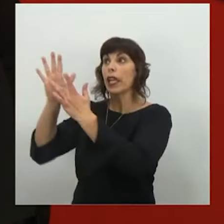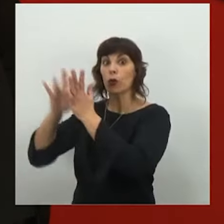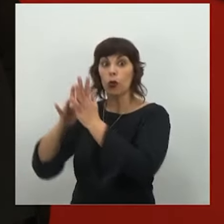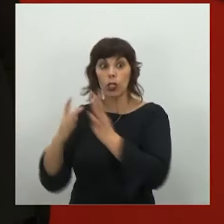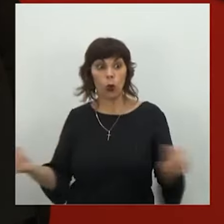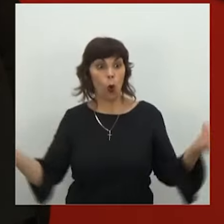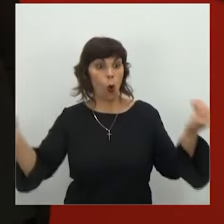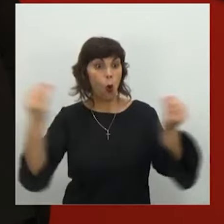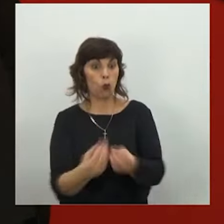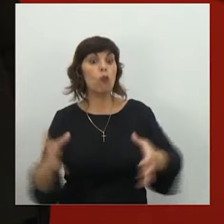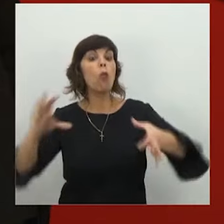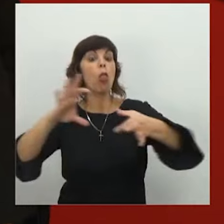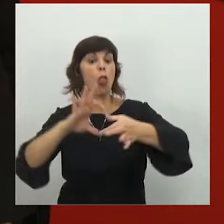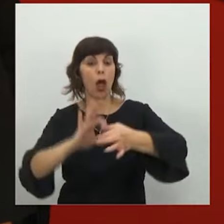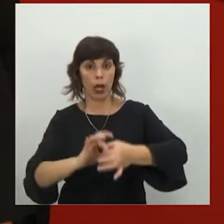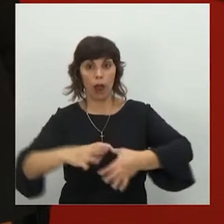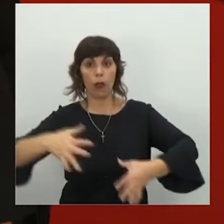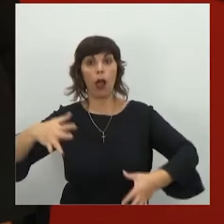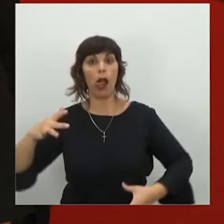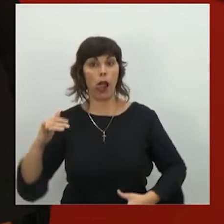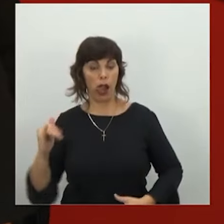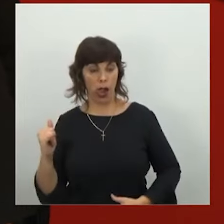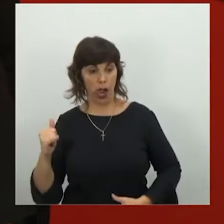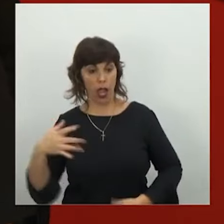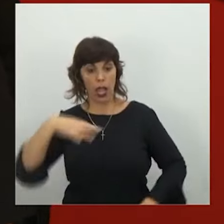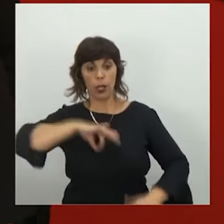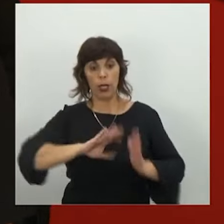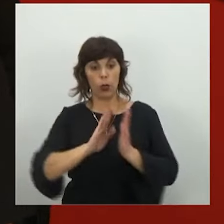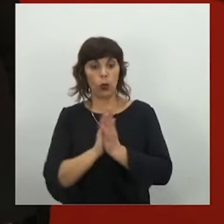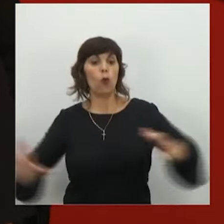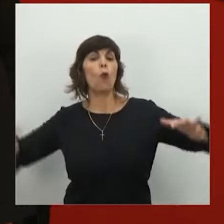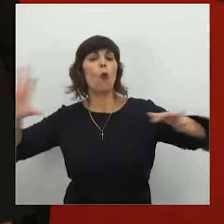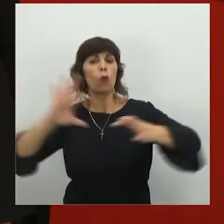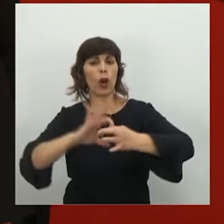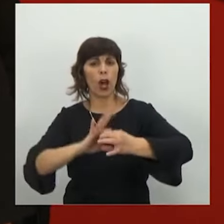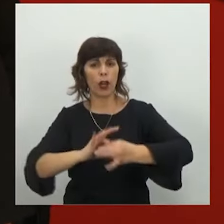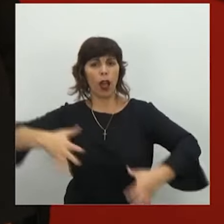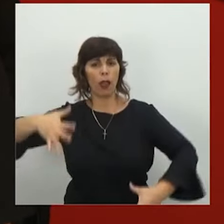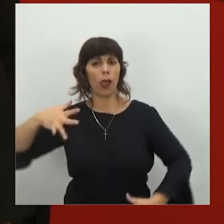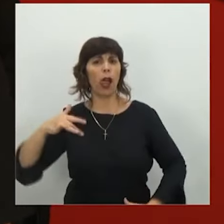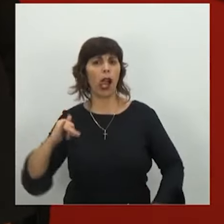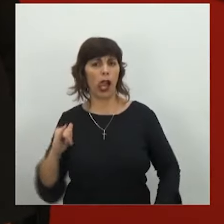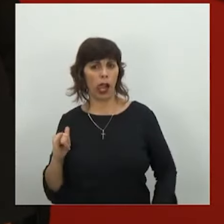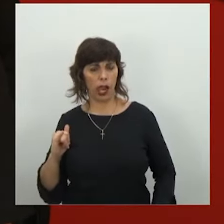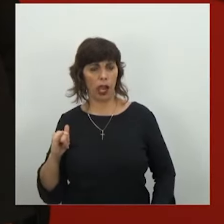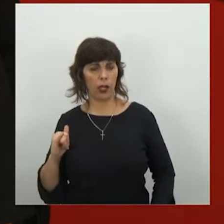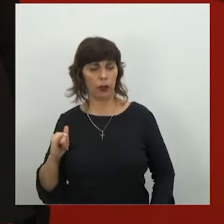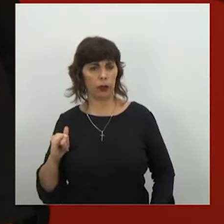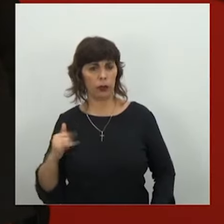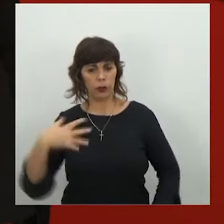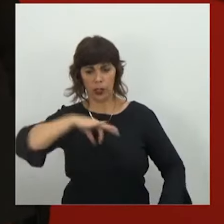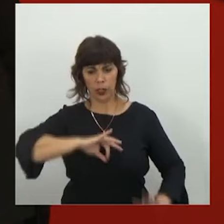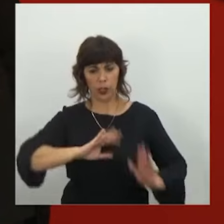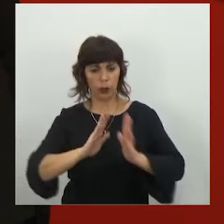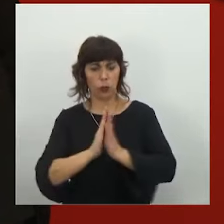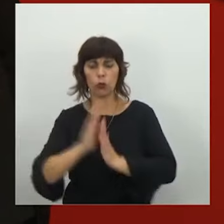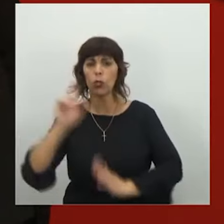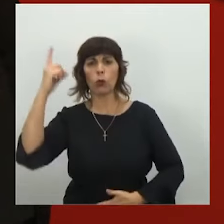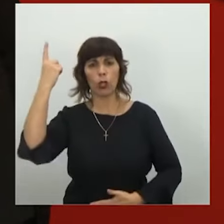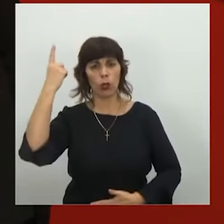Jesucristo, con su Santo Espíritu, Ruach HaKodesh, el Espíritu Santo de